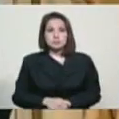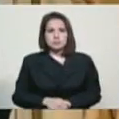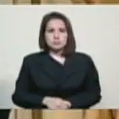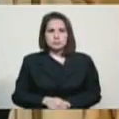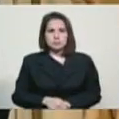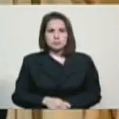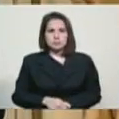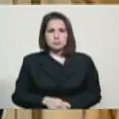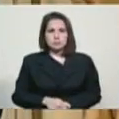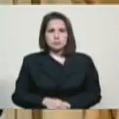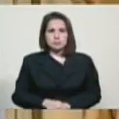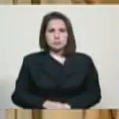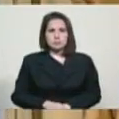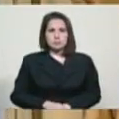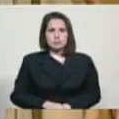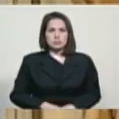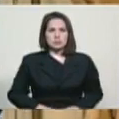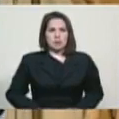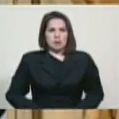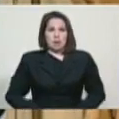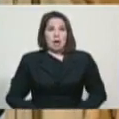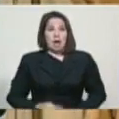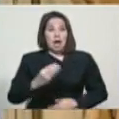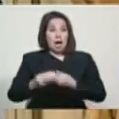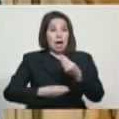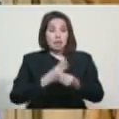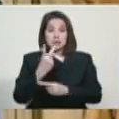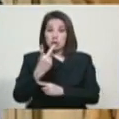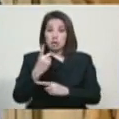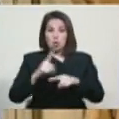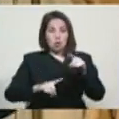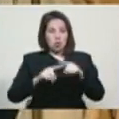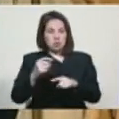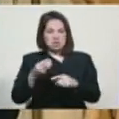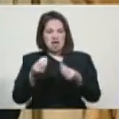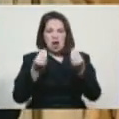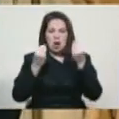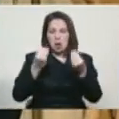Se dedica a dos cosas, a ver cómo me mata,